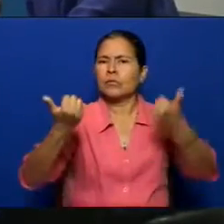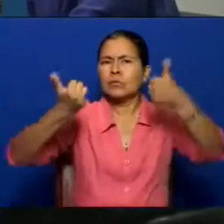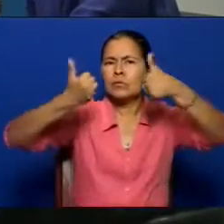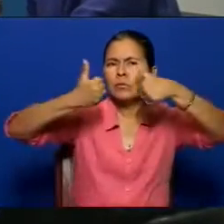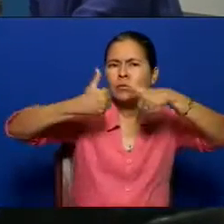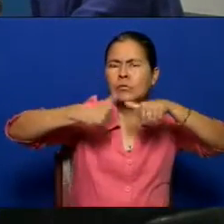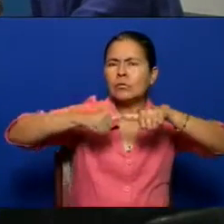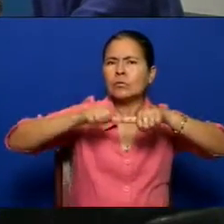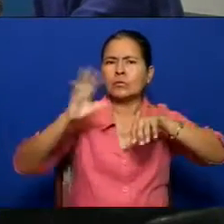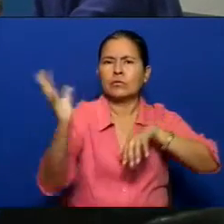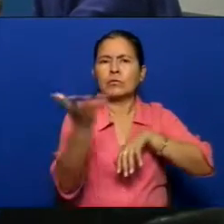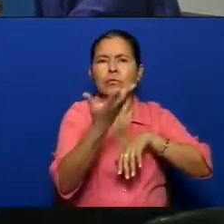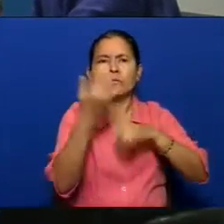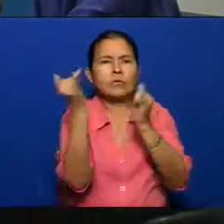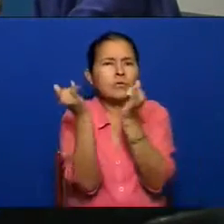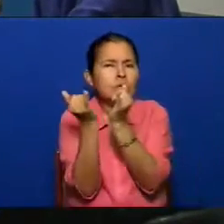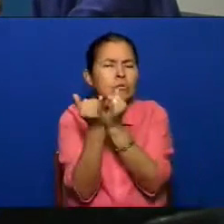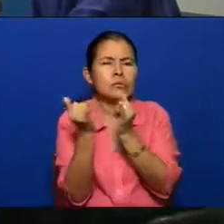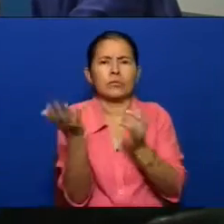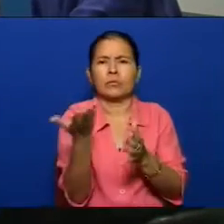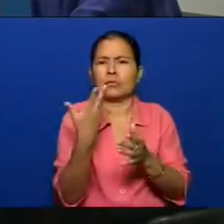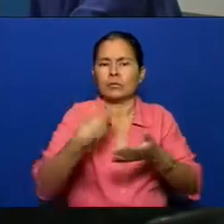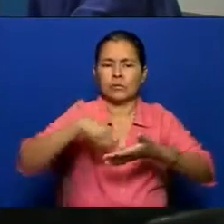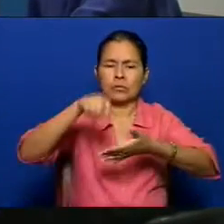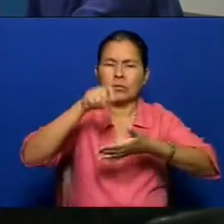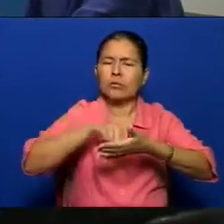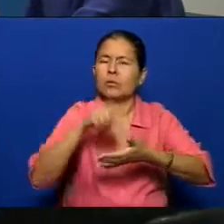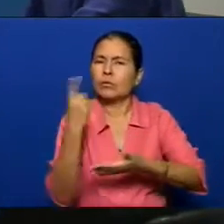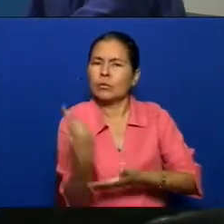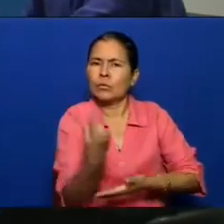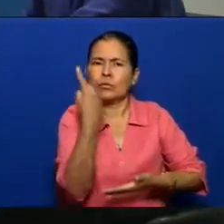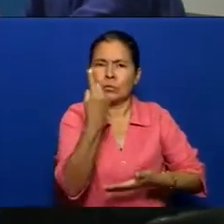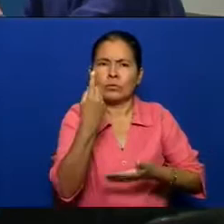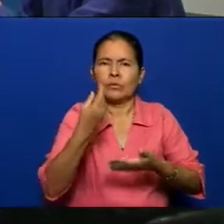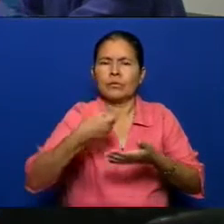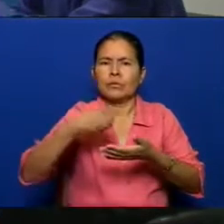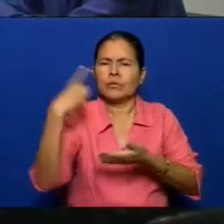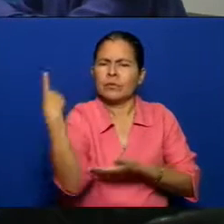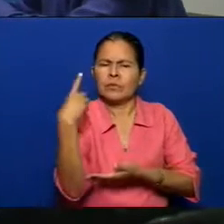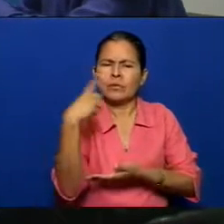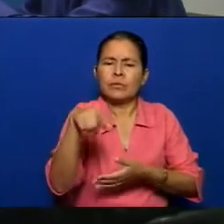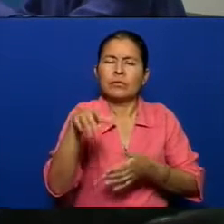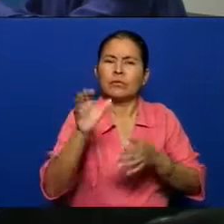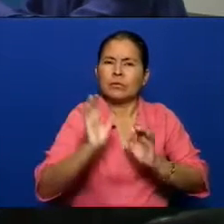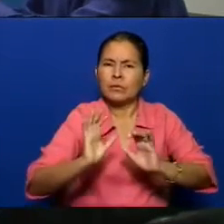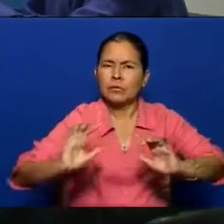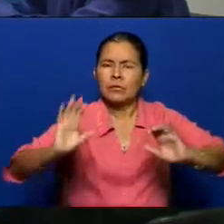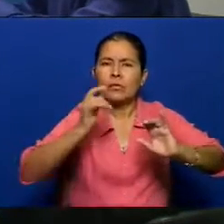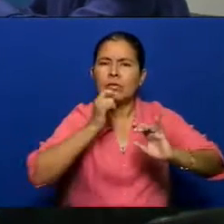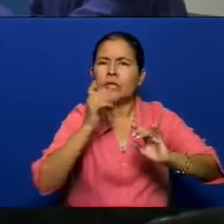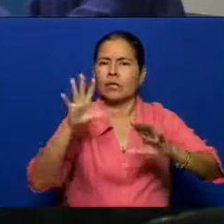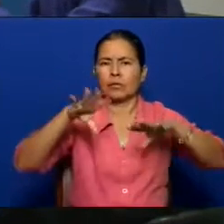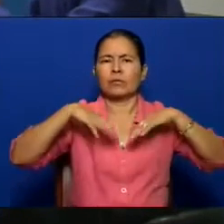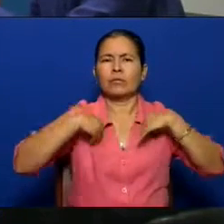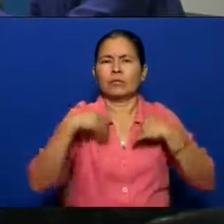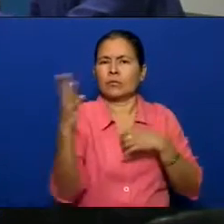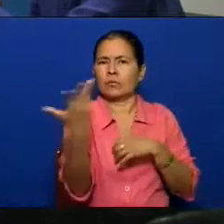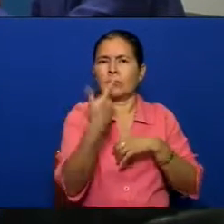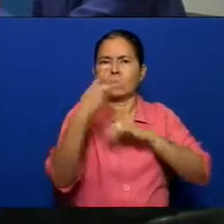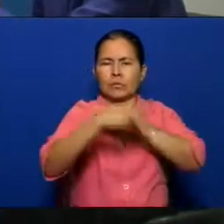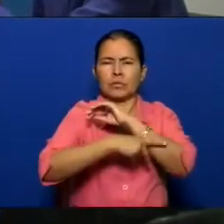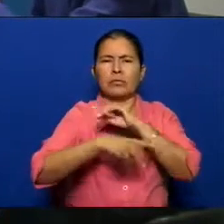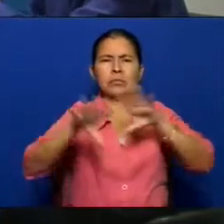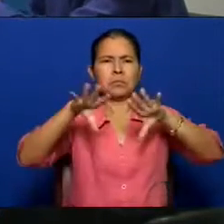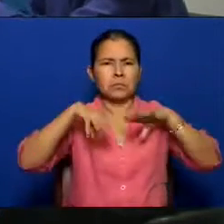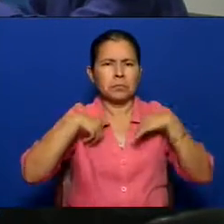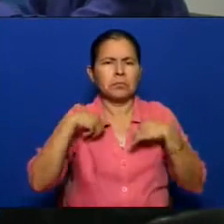derechos humanos tuviesen tantas ratificaciones como tiene la Convención sobre los Derechos del Niño. Es decir, la Convención es un pacto de la humanidad,